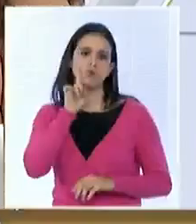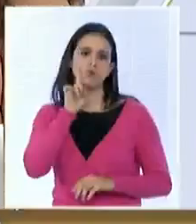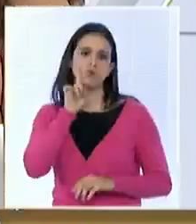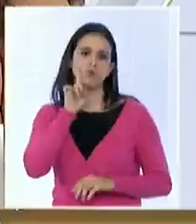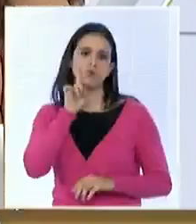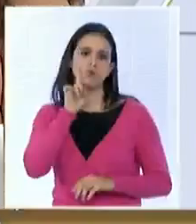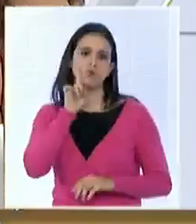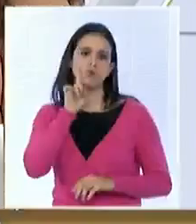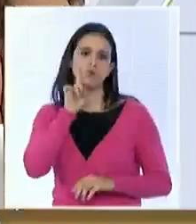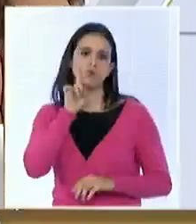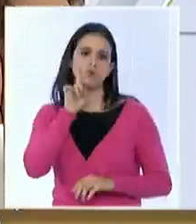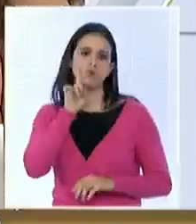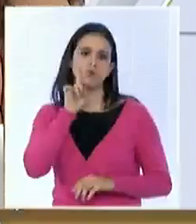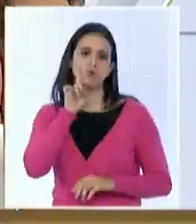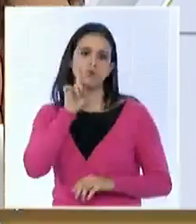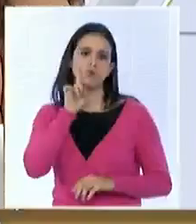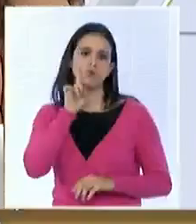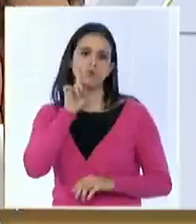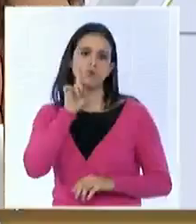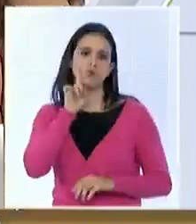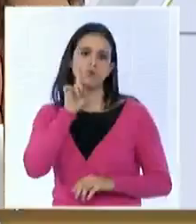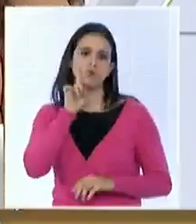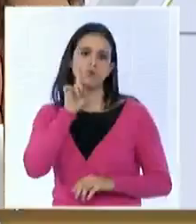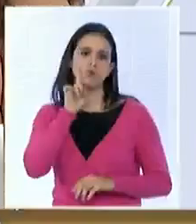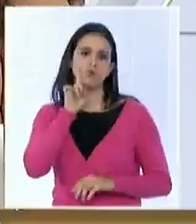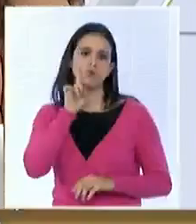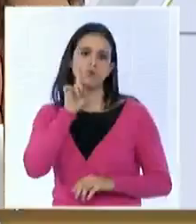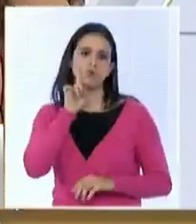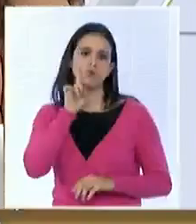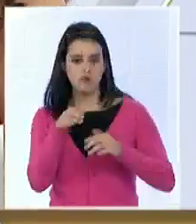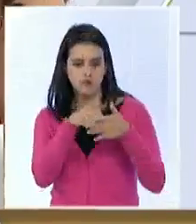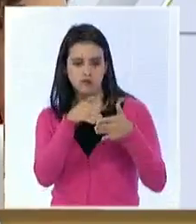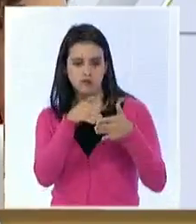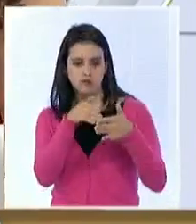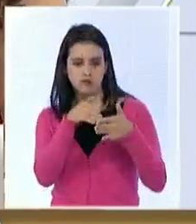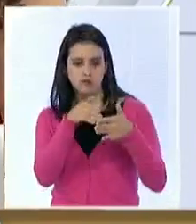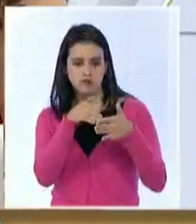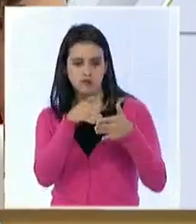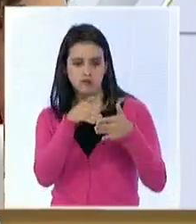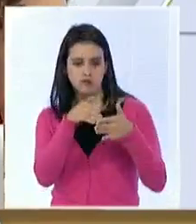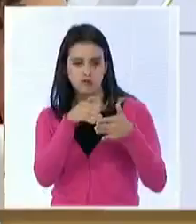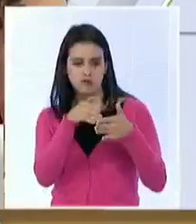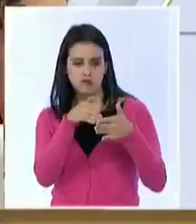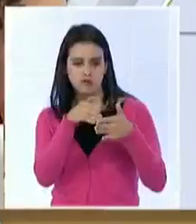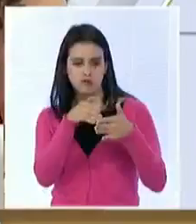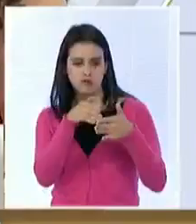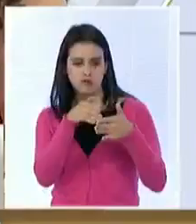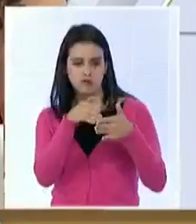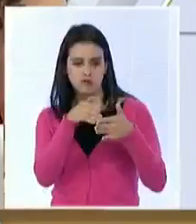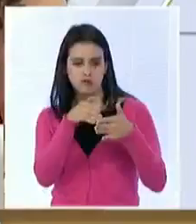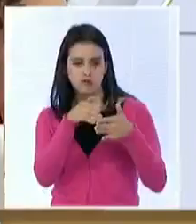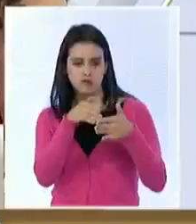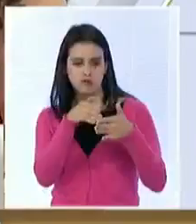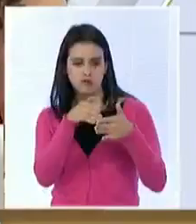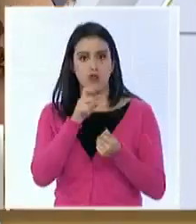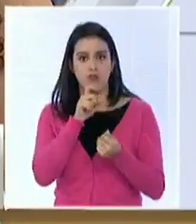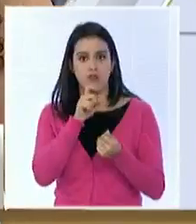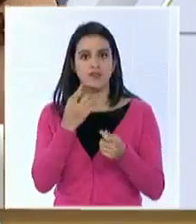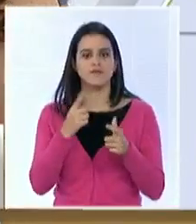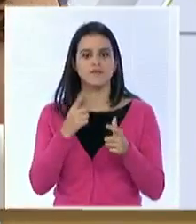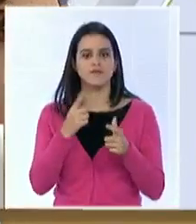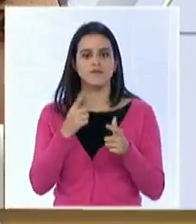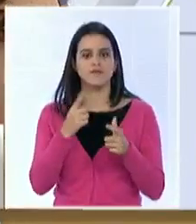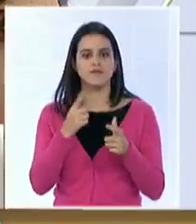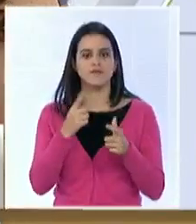es combatir, bueno, en este caso, estas dificultades que tenemos desde el punto de vista económico con algunos alimentos y optimizar